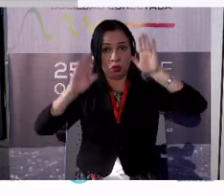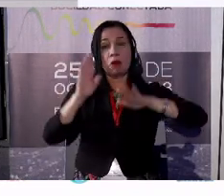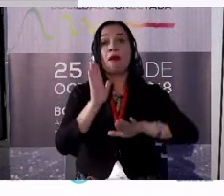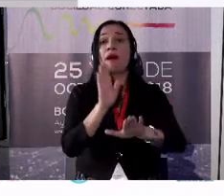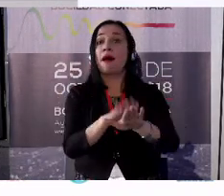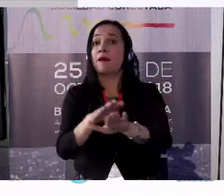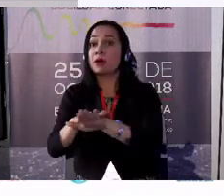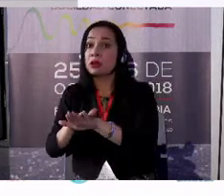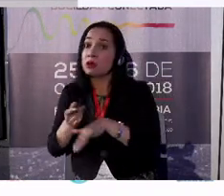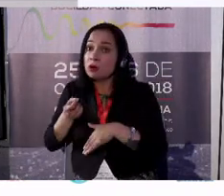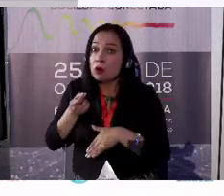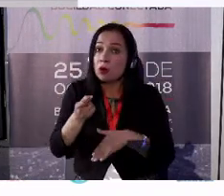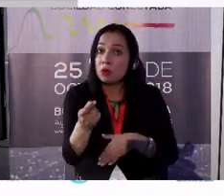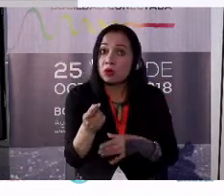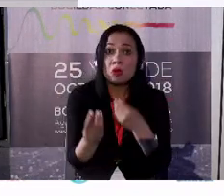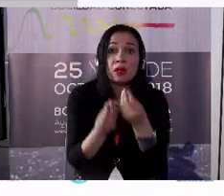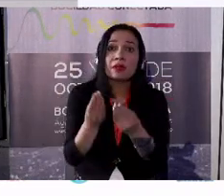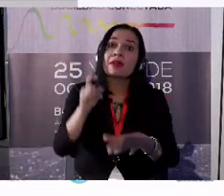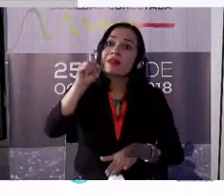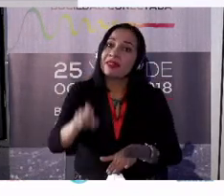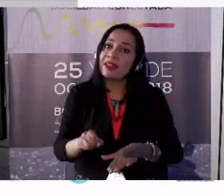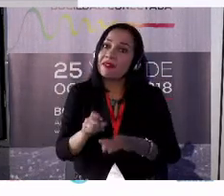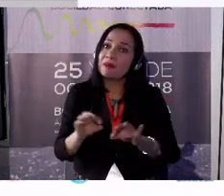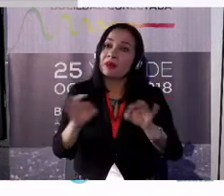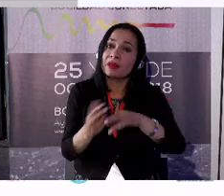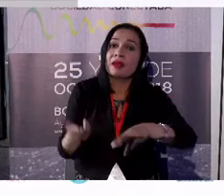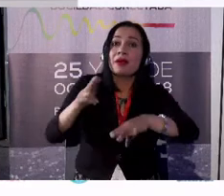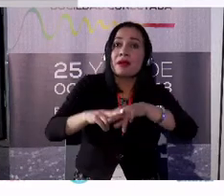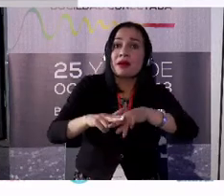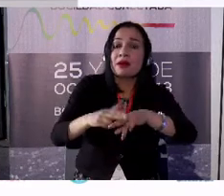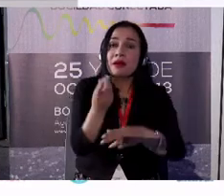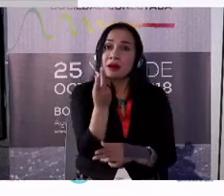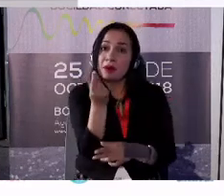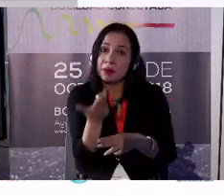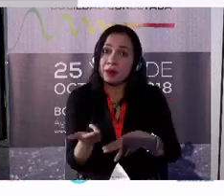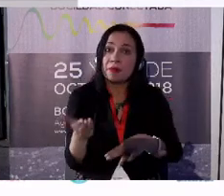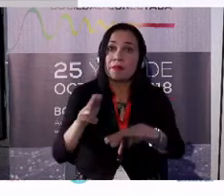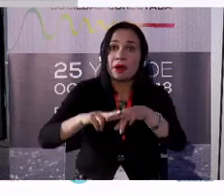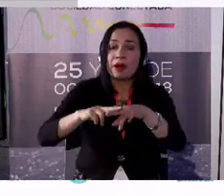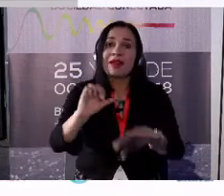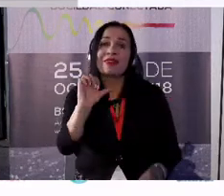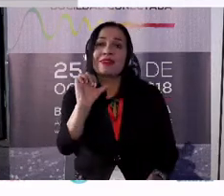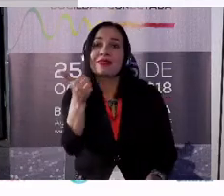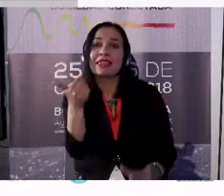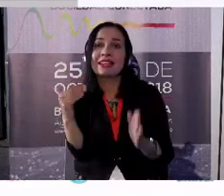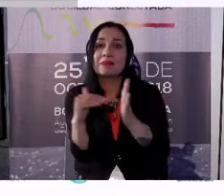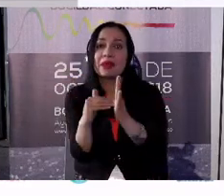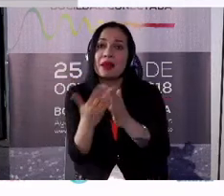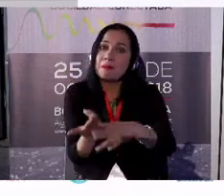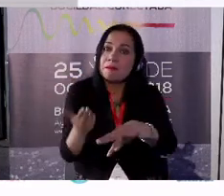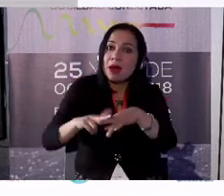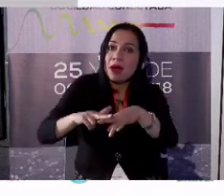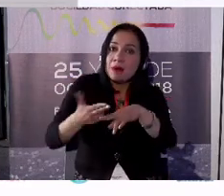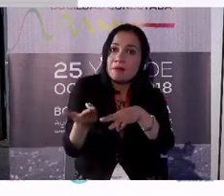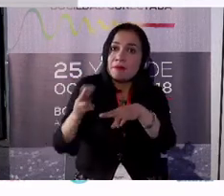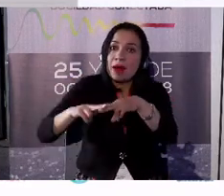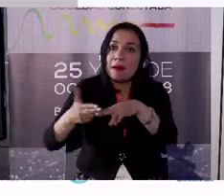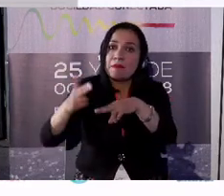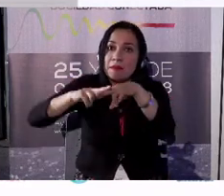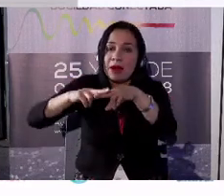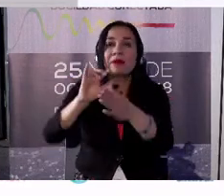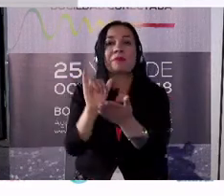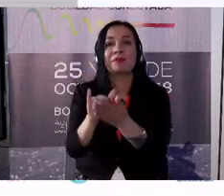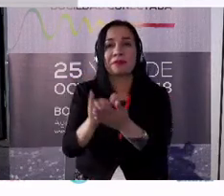que aumentar la oferta al menos en 10.000. Y esa es una manera en que el